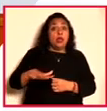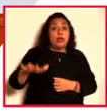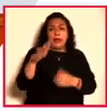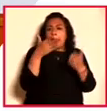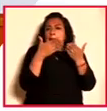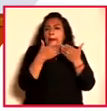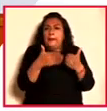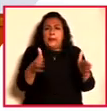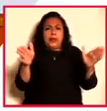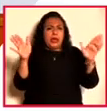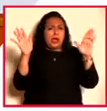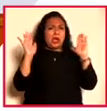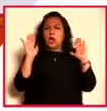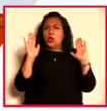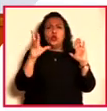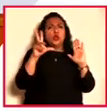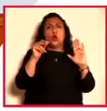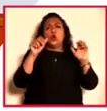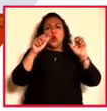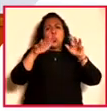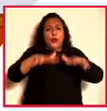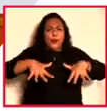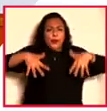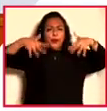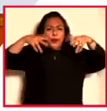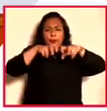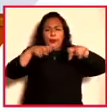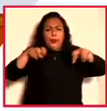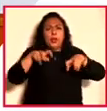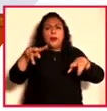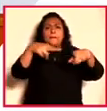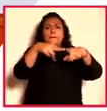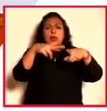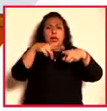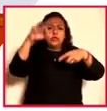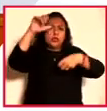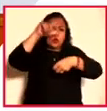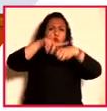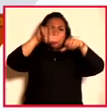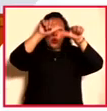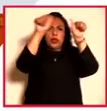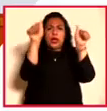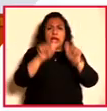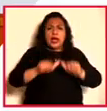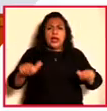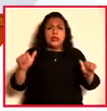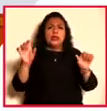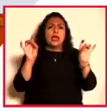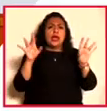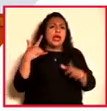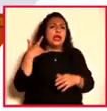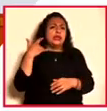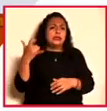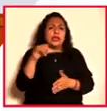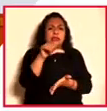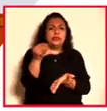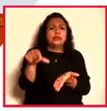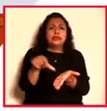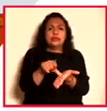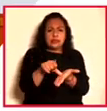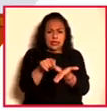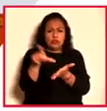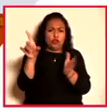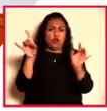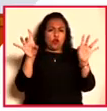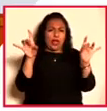que no es un centro de convenciones. Es la Plaza de Cultura y Artes de Los Ángeles, California. Está en el centro de Los